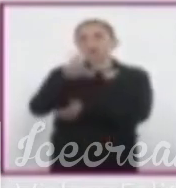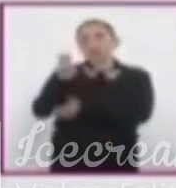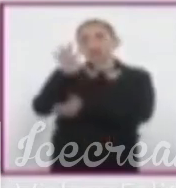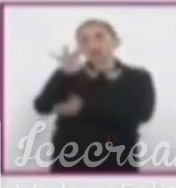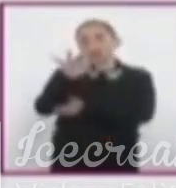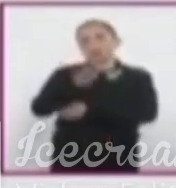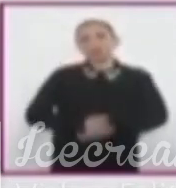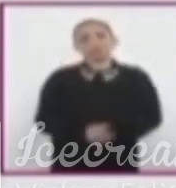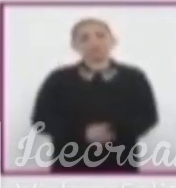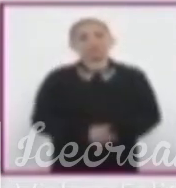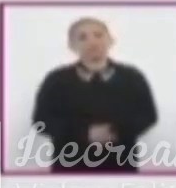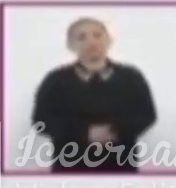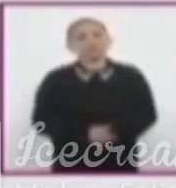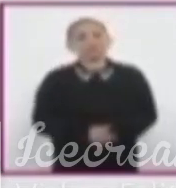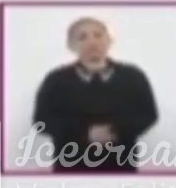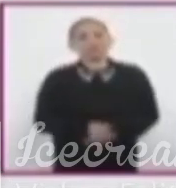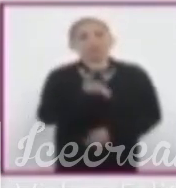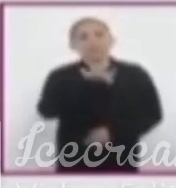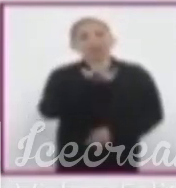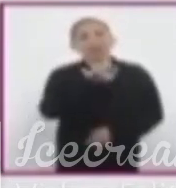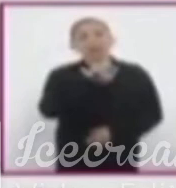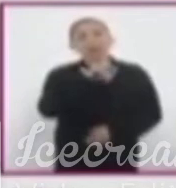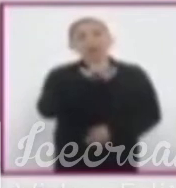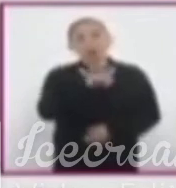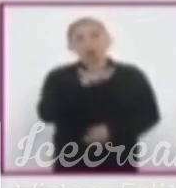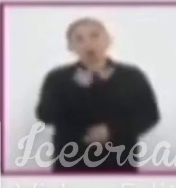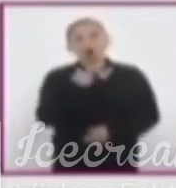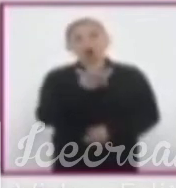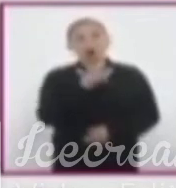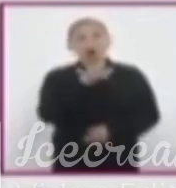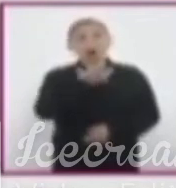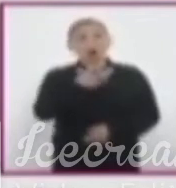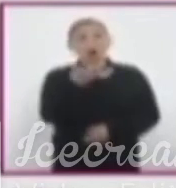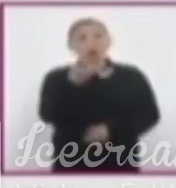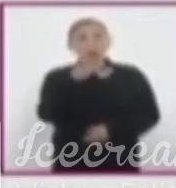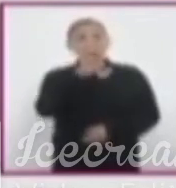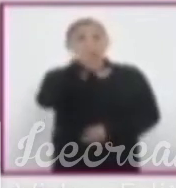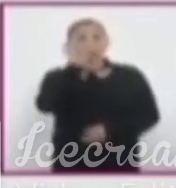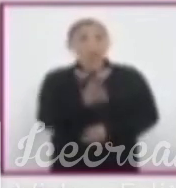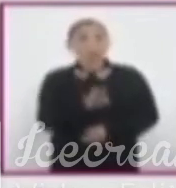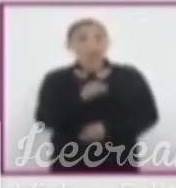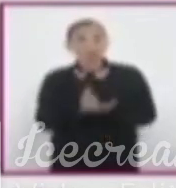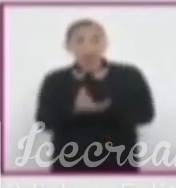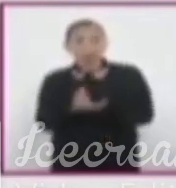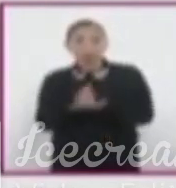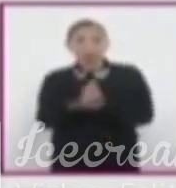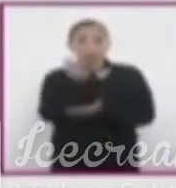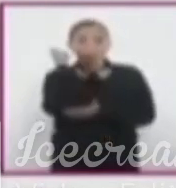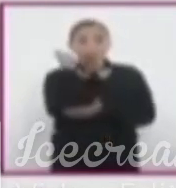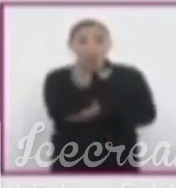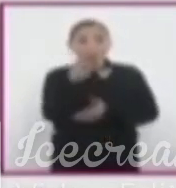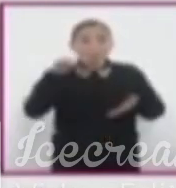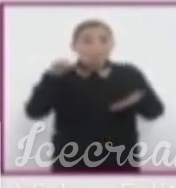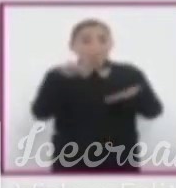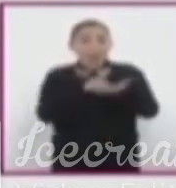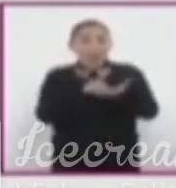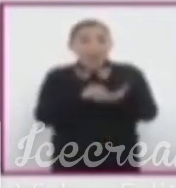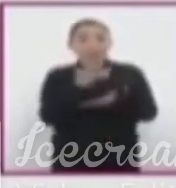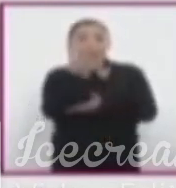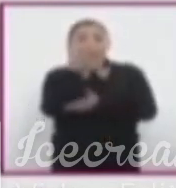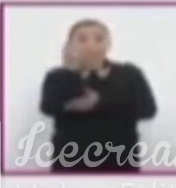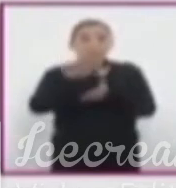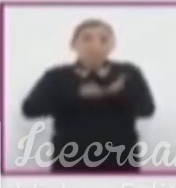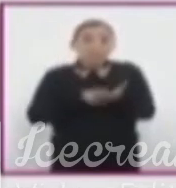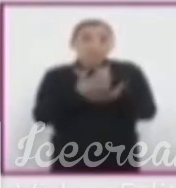250. Si a Mateo le van a hacer un cargo del 12% por pagar la licuadora en 3 mensualidades,